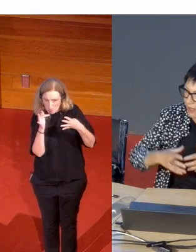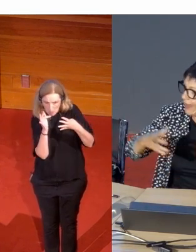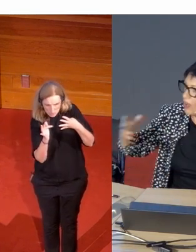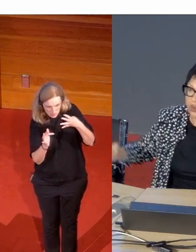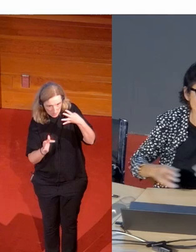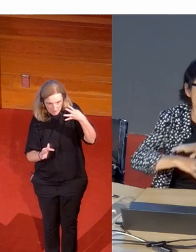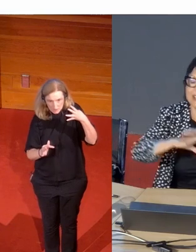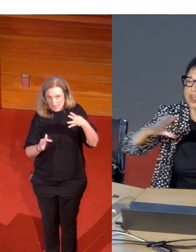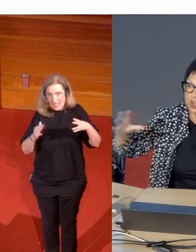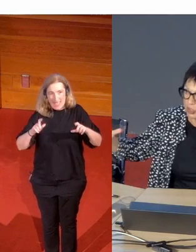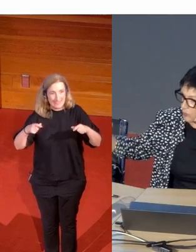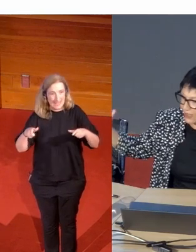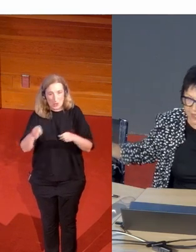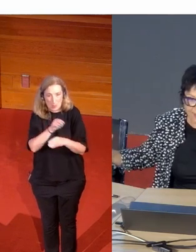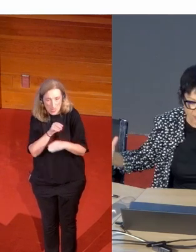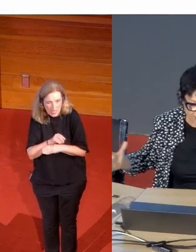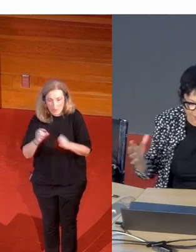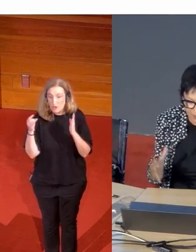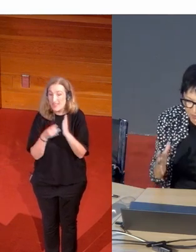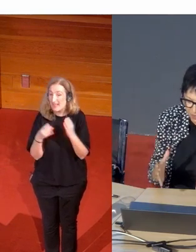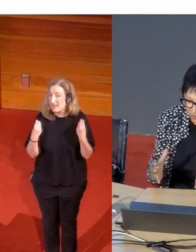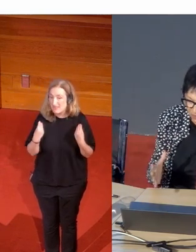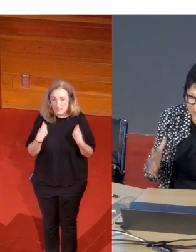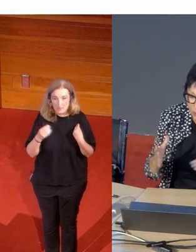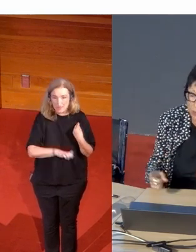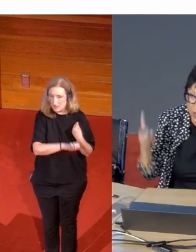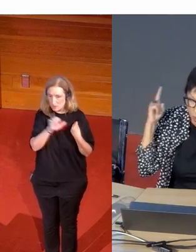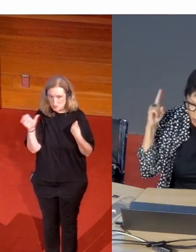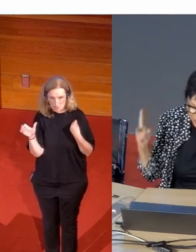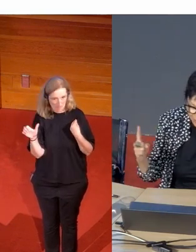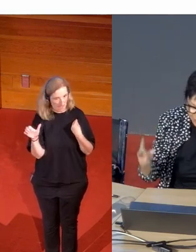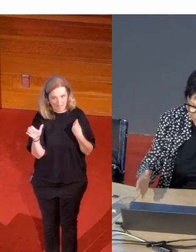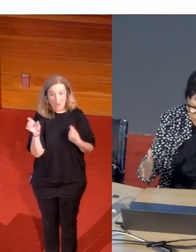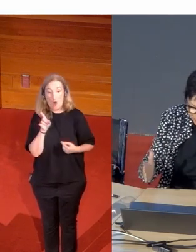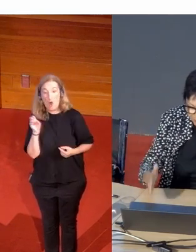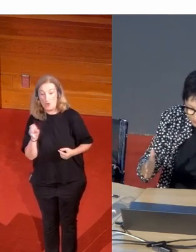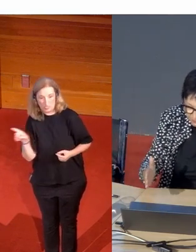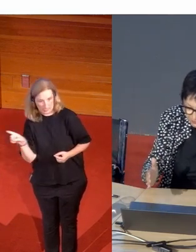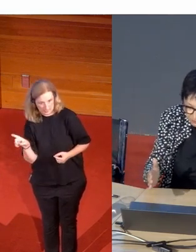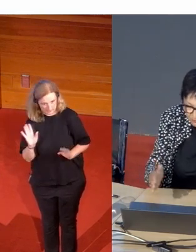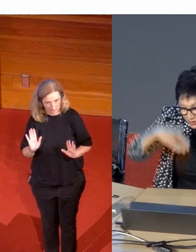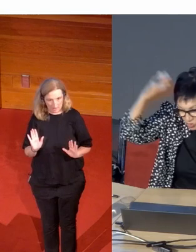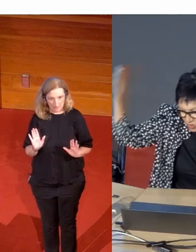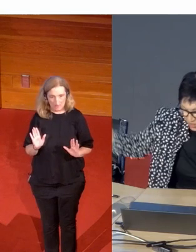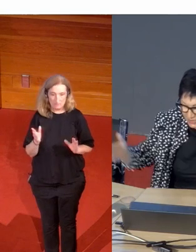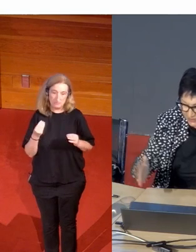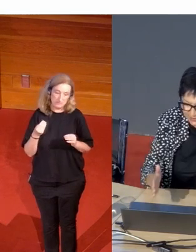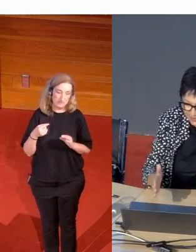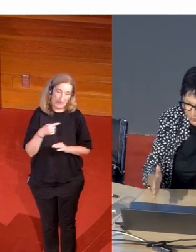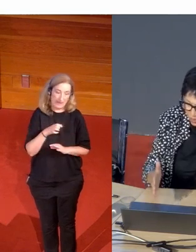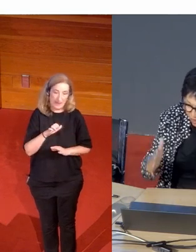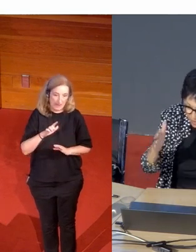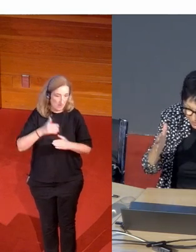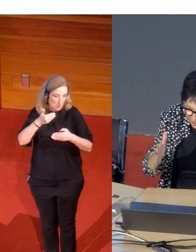garantías ecológicas de todo tipo de calidad de vida que se han vivido en la Europa occidental otra cosa es los que